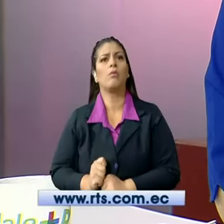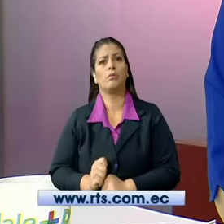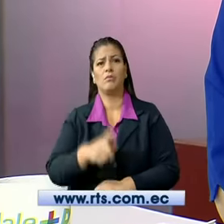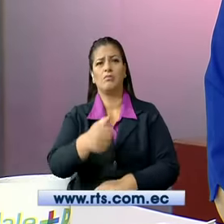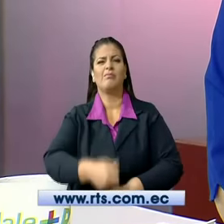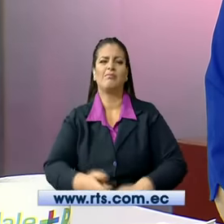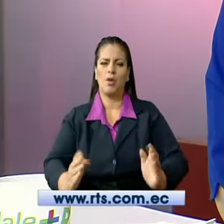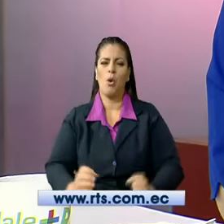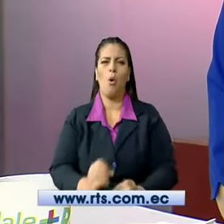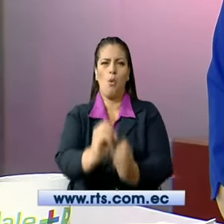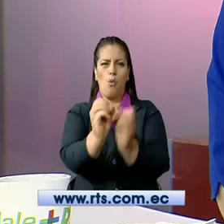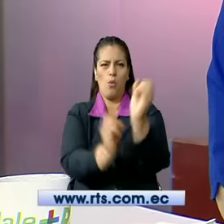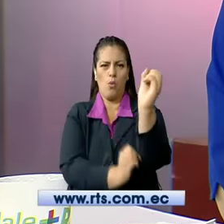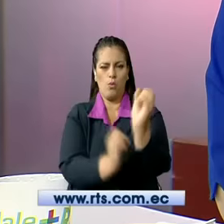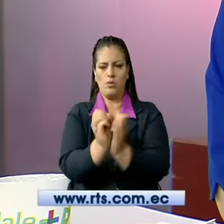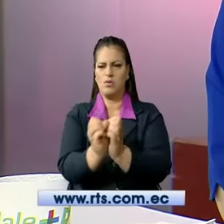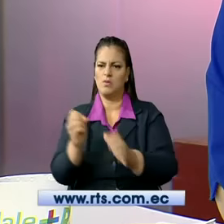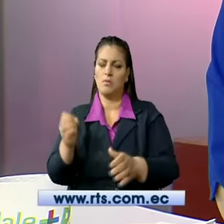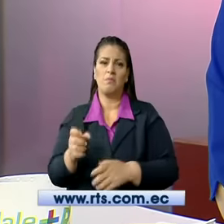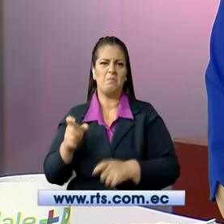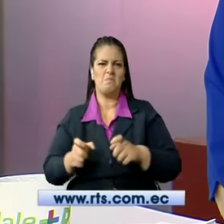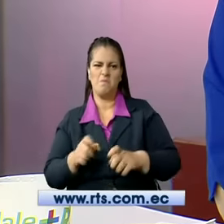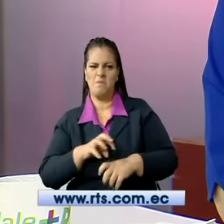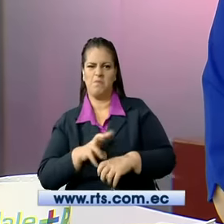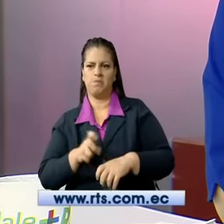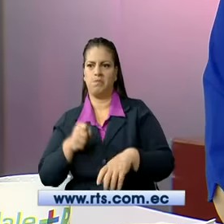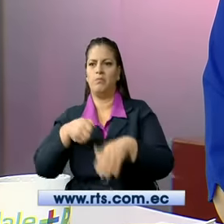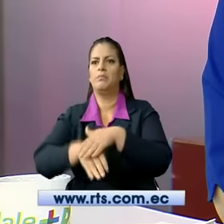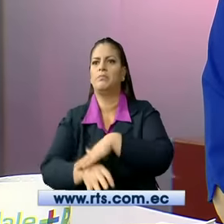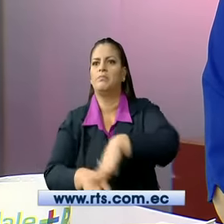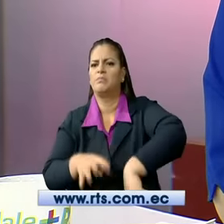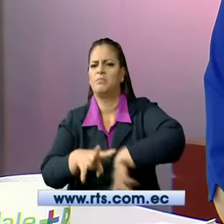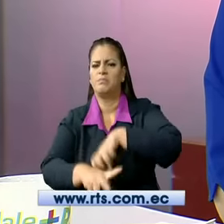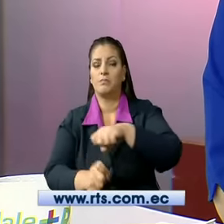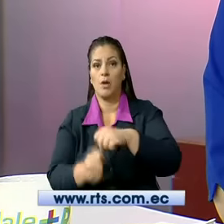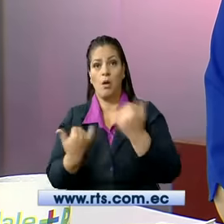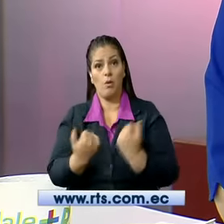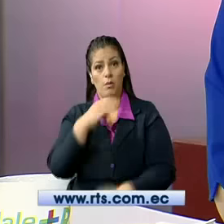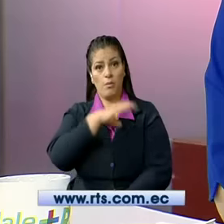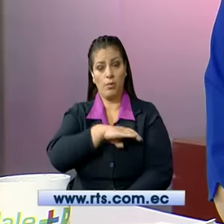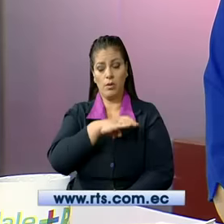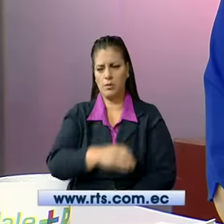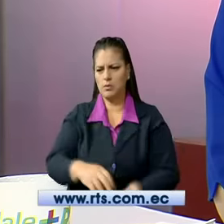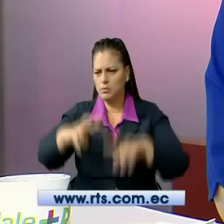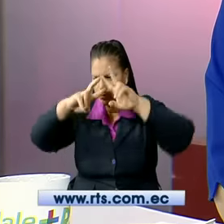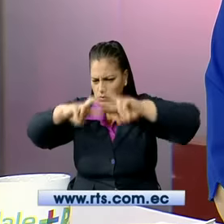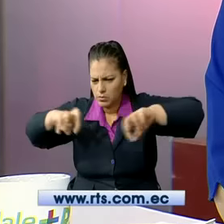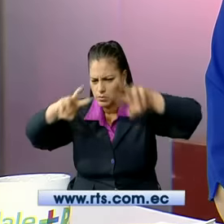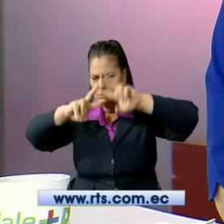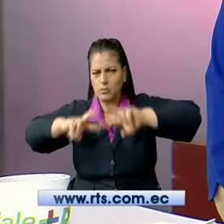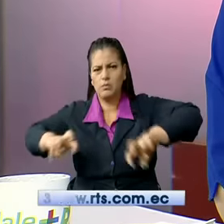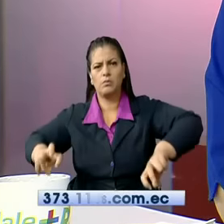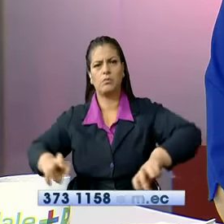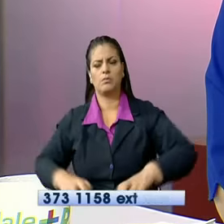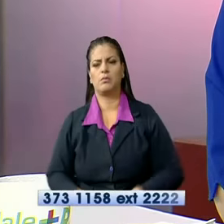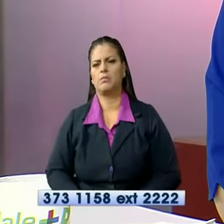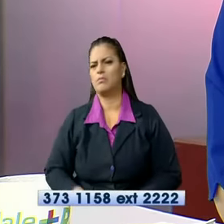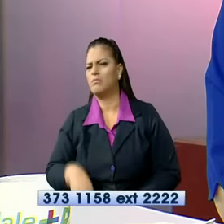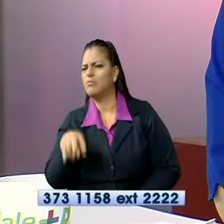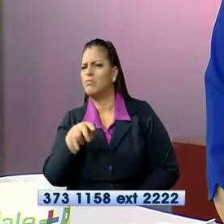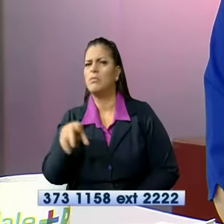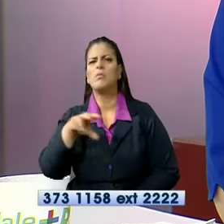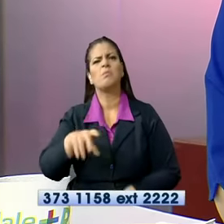y se llevaron equipos de oficina. La policía está investigando el caso a fin de dar con los responsables